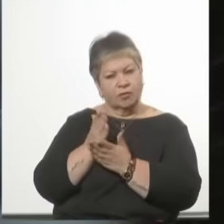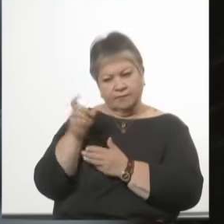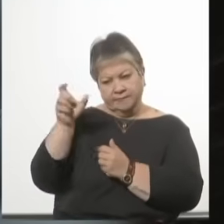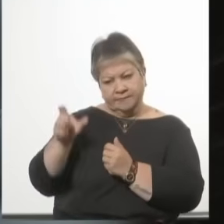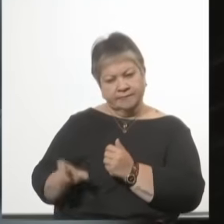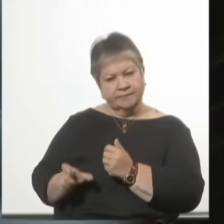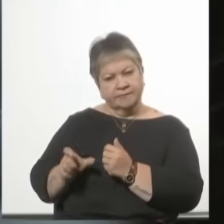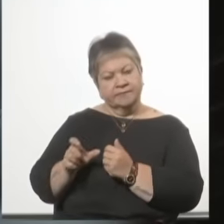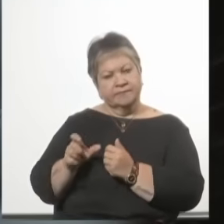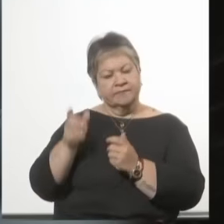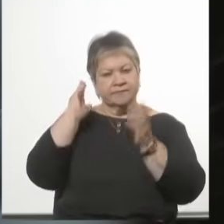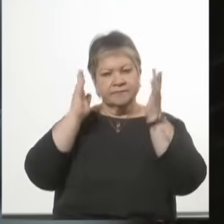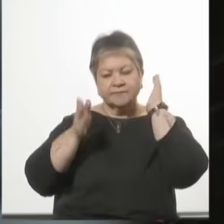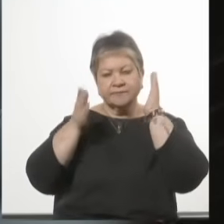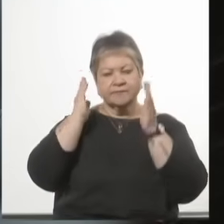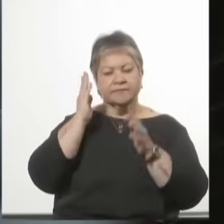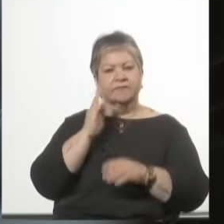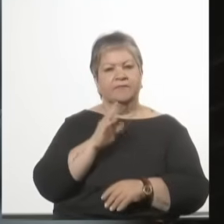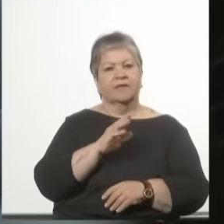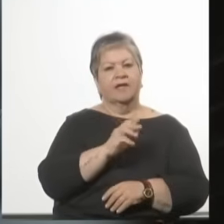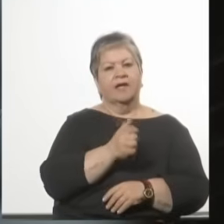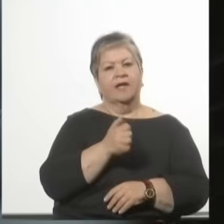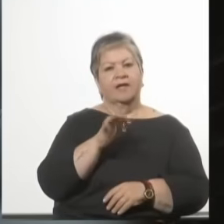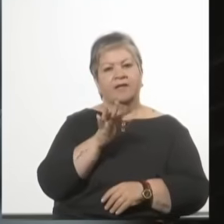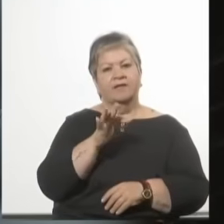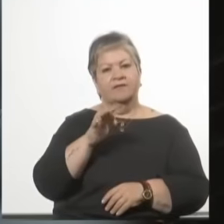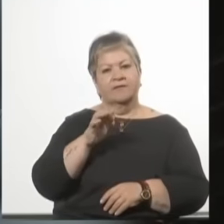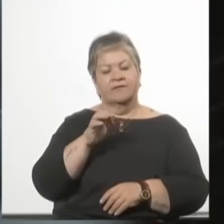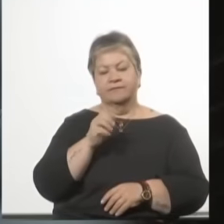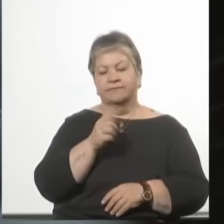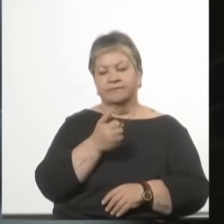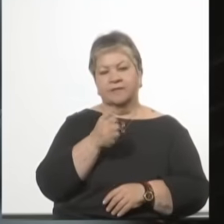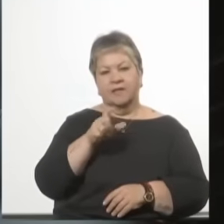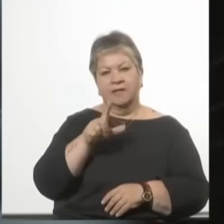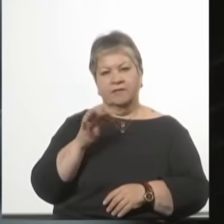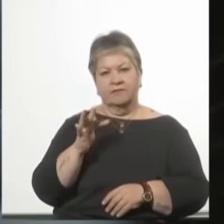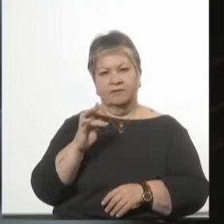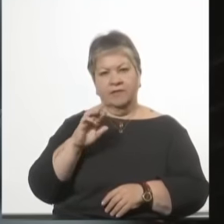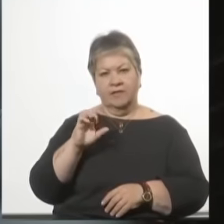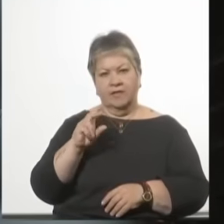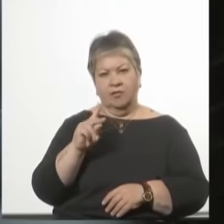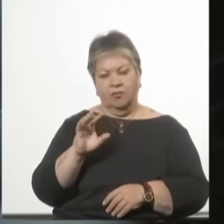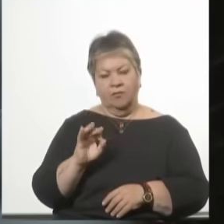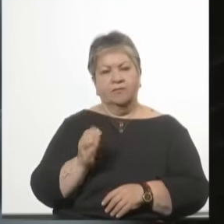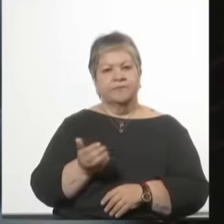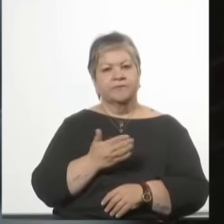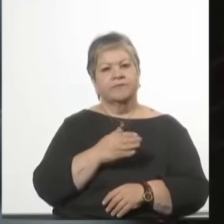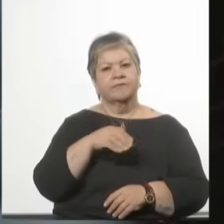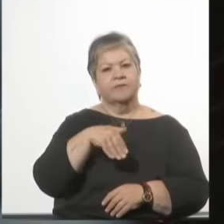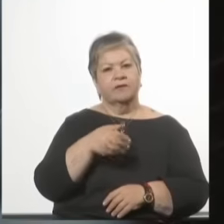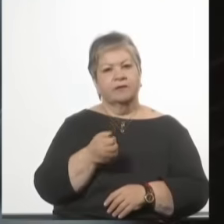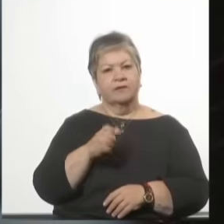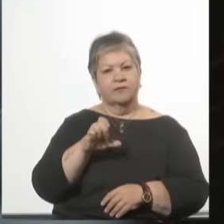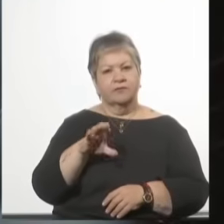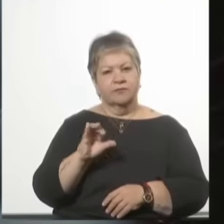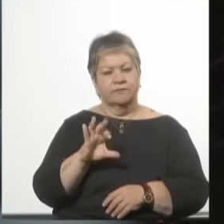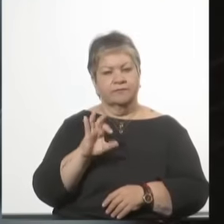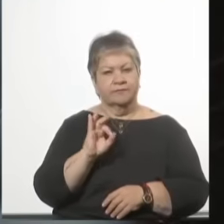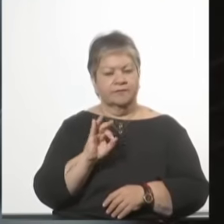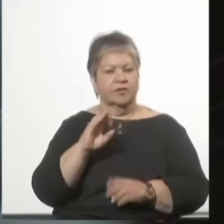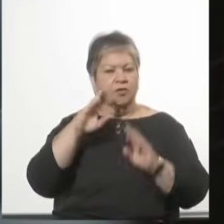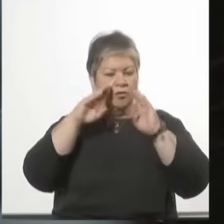el asesor letrado, doctor Alfredo Maeso, que tiene listas algunas breves